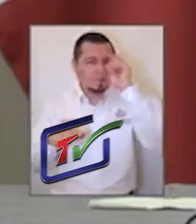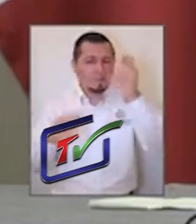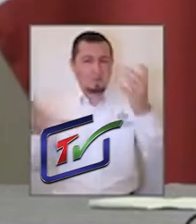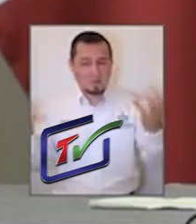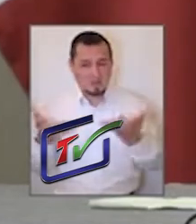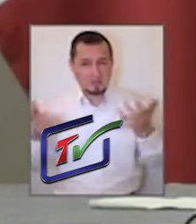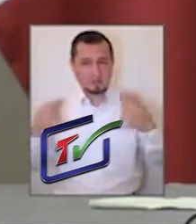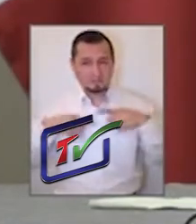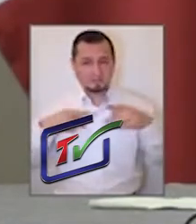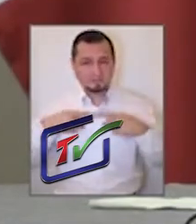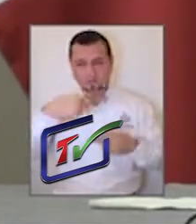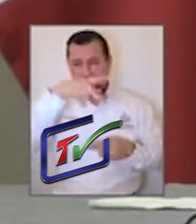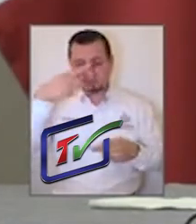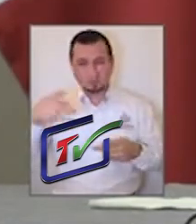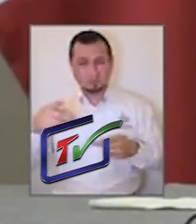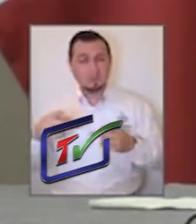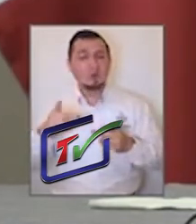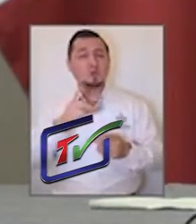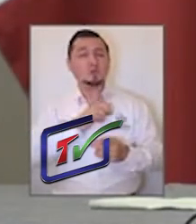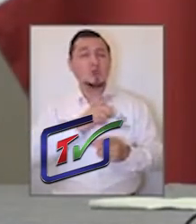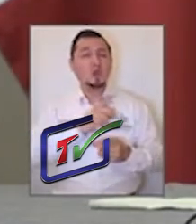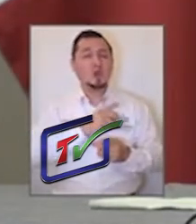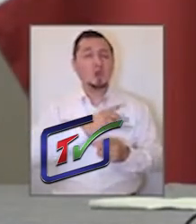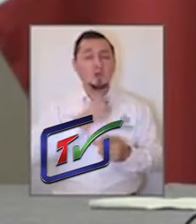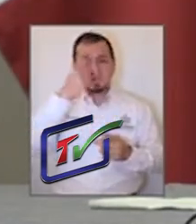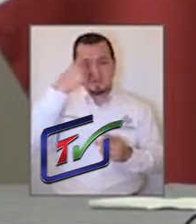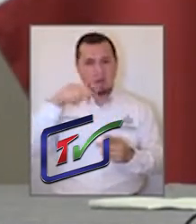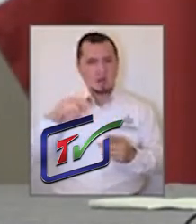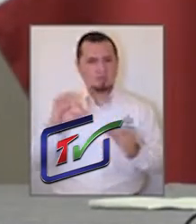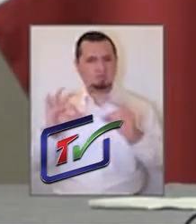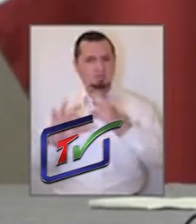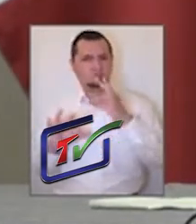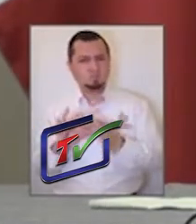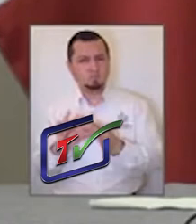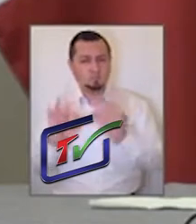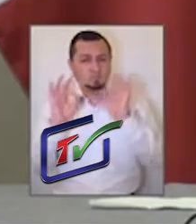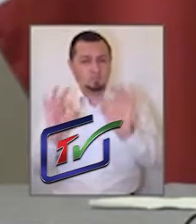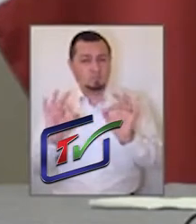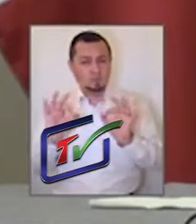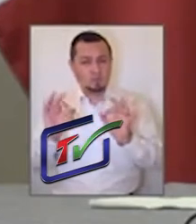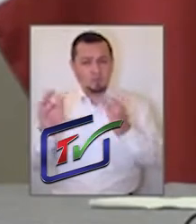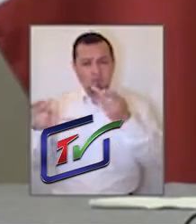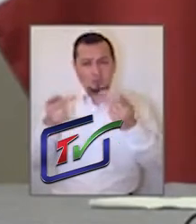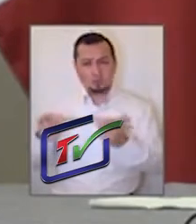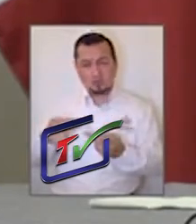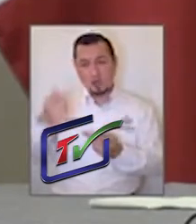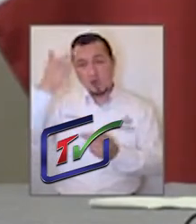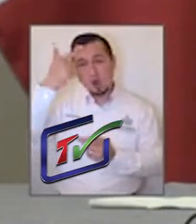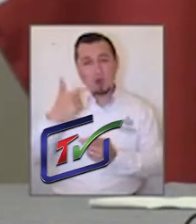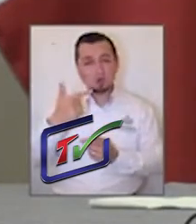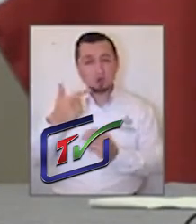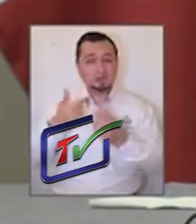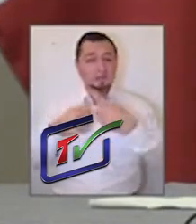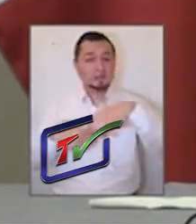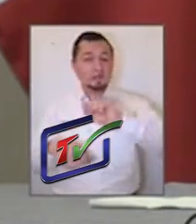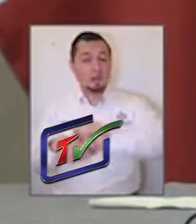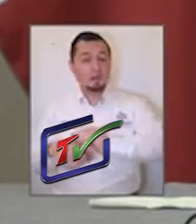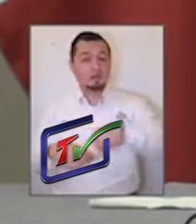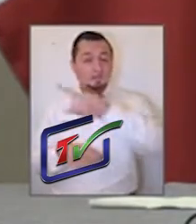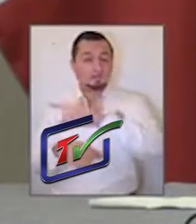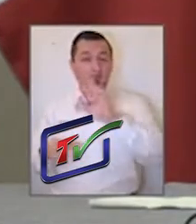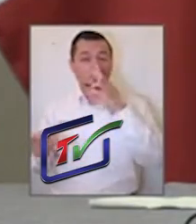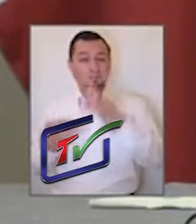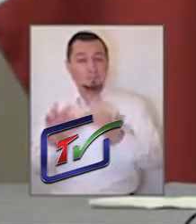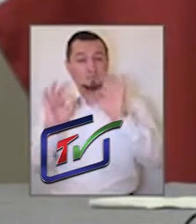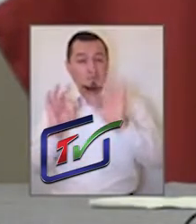con ese propósito y tiene solamente alcances para detener las actividades que se realizan por las noches durante la